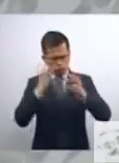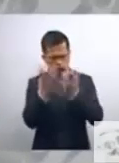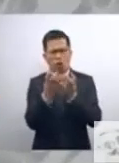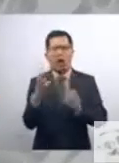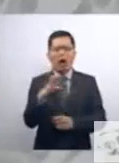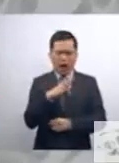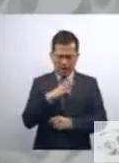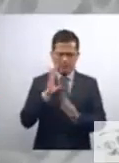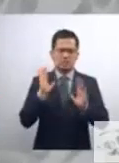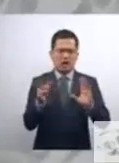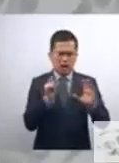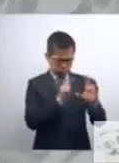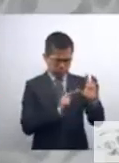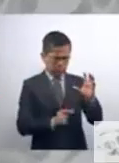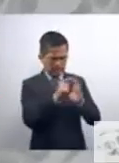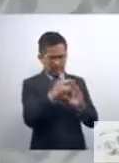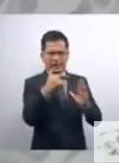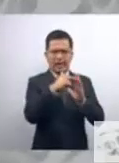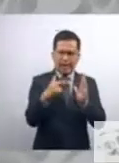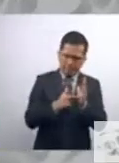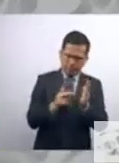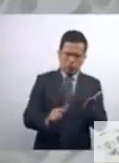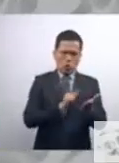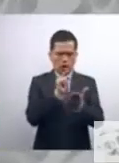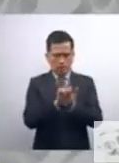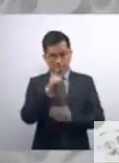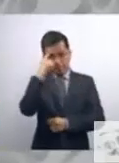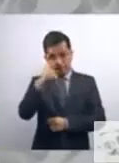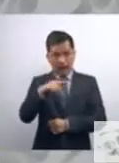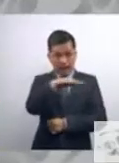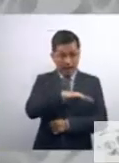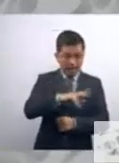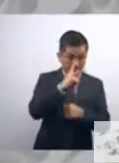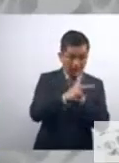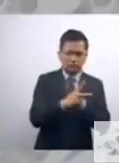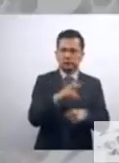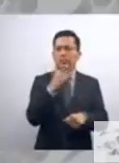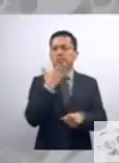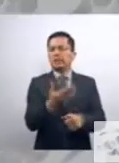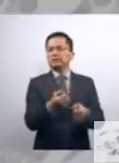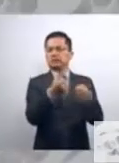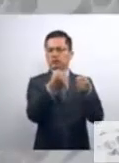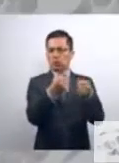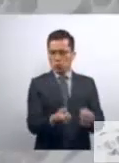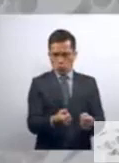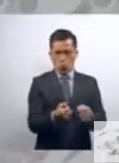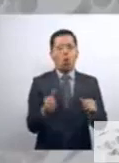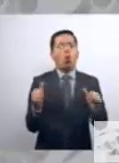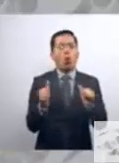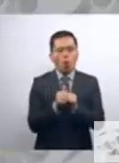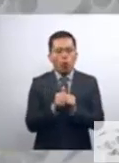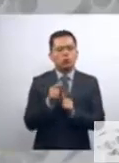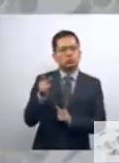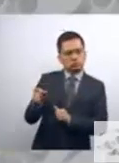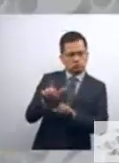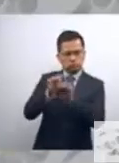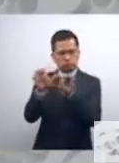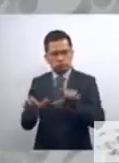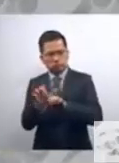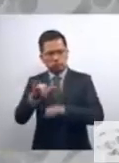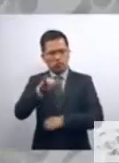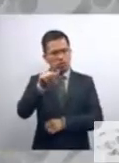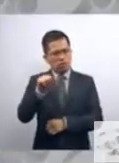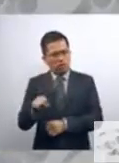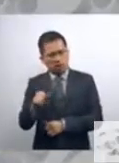doméstica con el principio de brindar seguridad interior, pero que se basan en el uso discrecional de herramientas de inteligencia